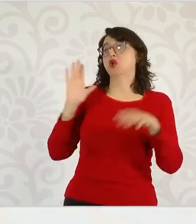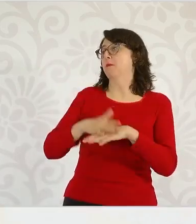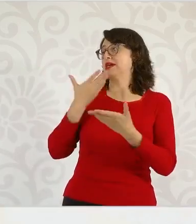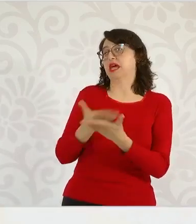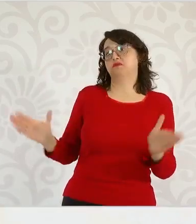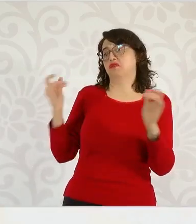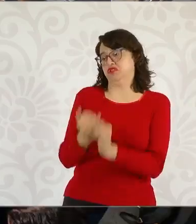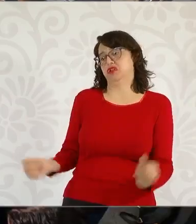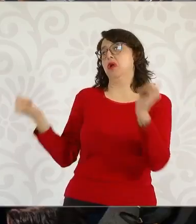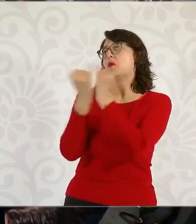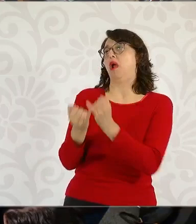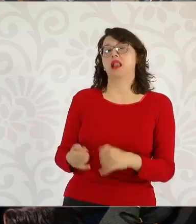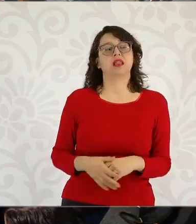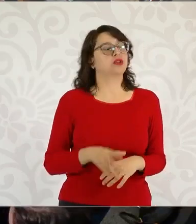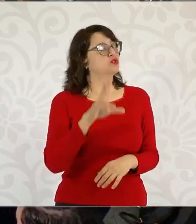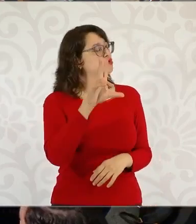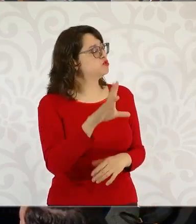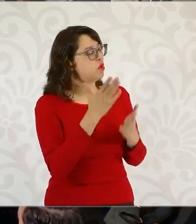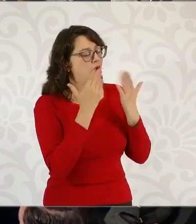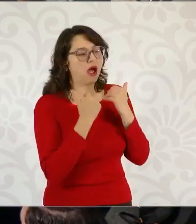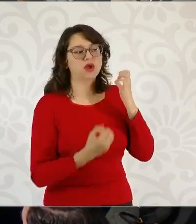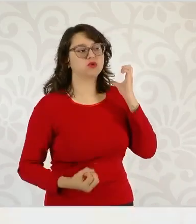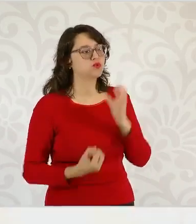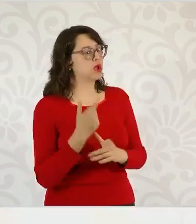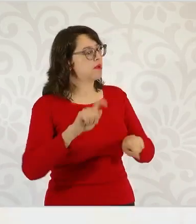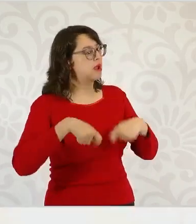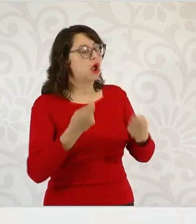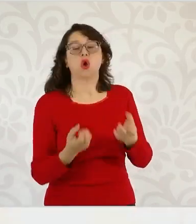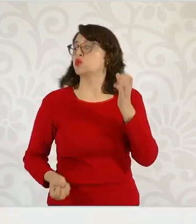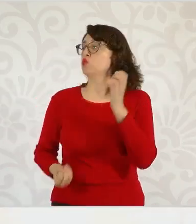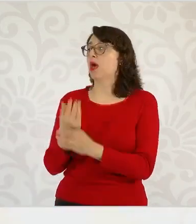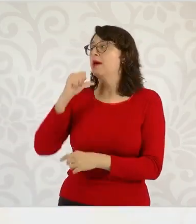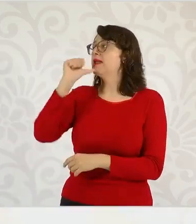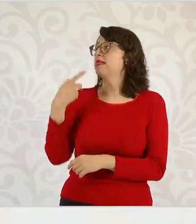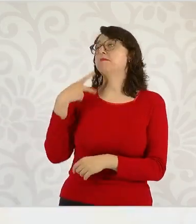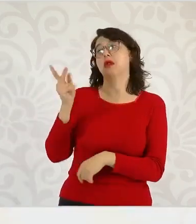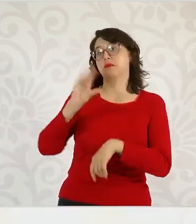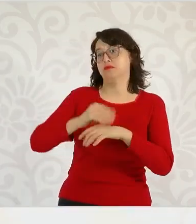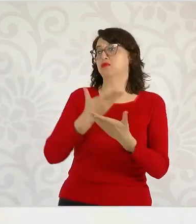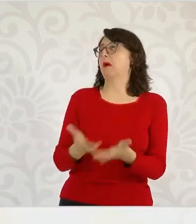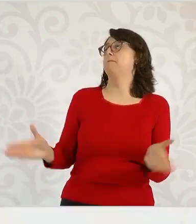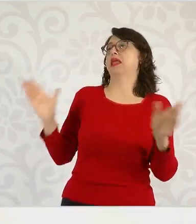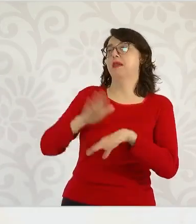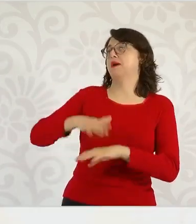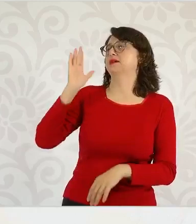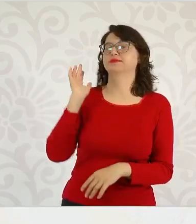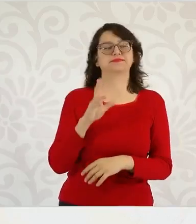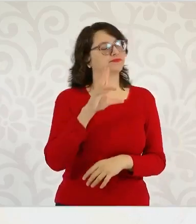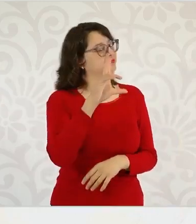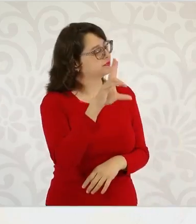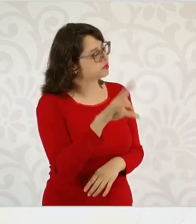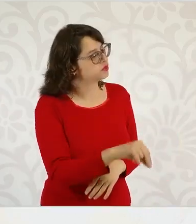son nuevas, están ampliando. No hay nuevas concesiones de minería. Mire. Y la minería que